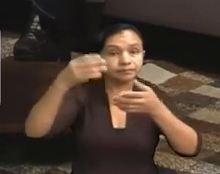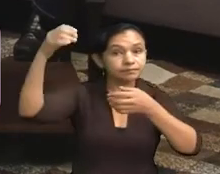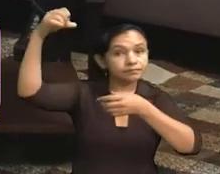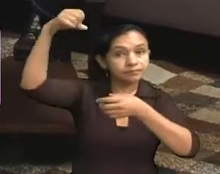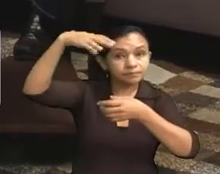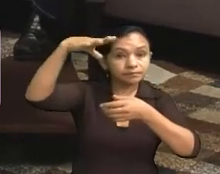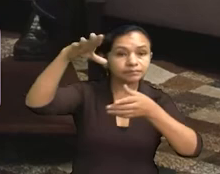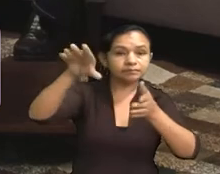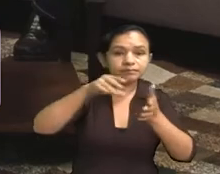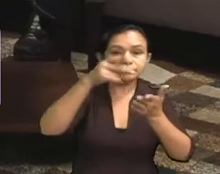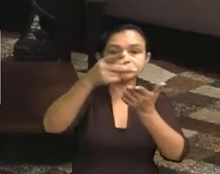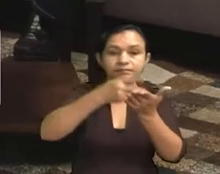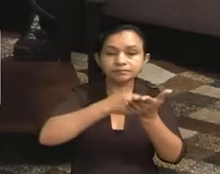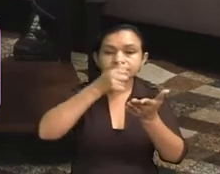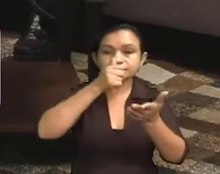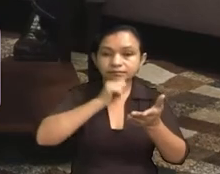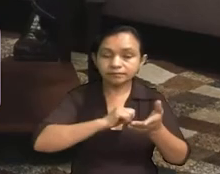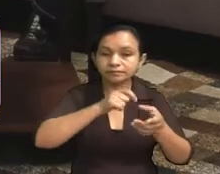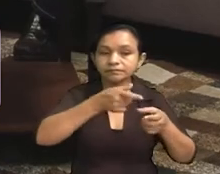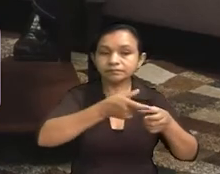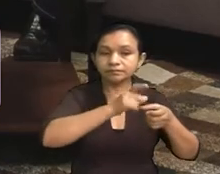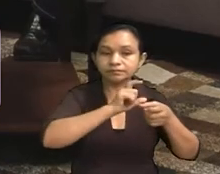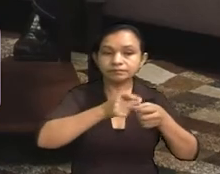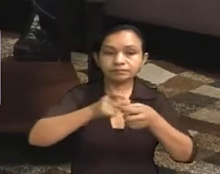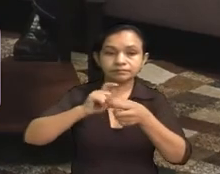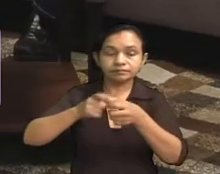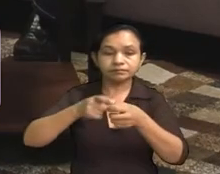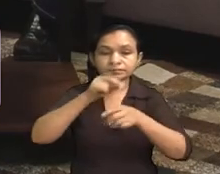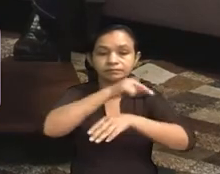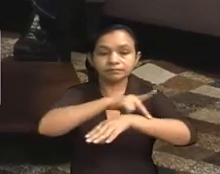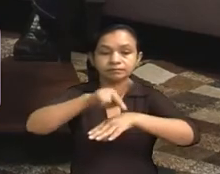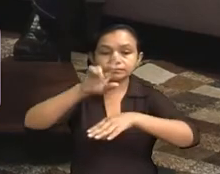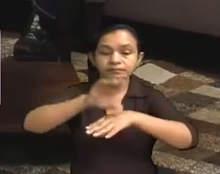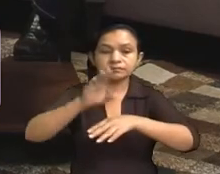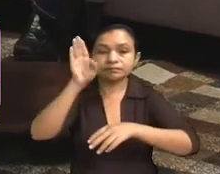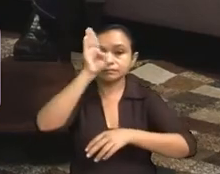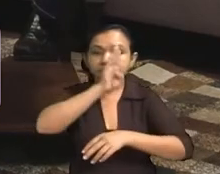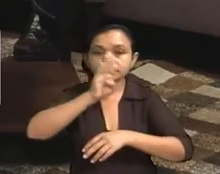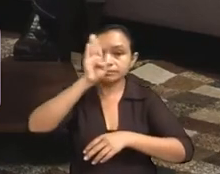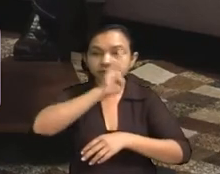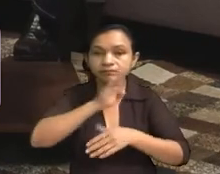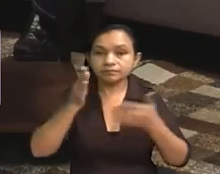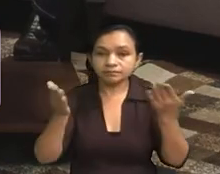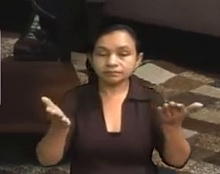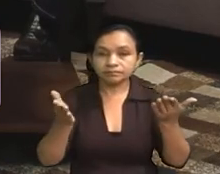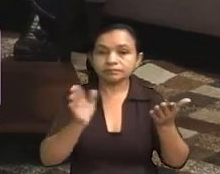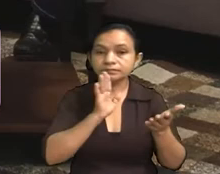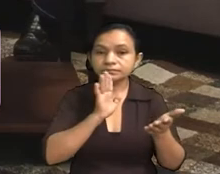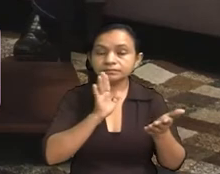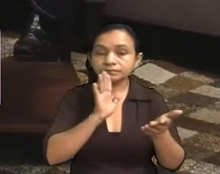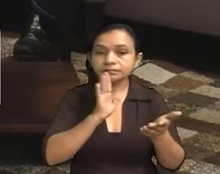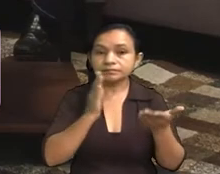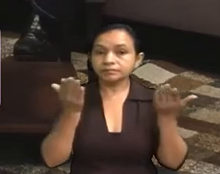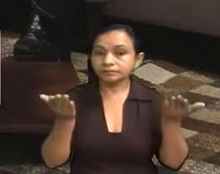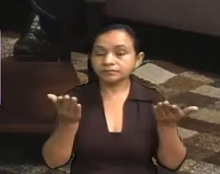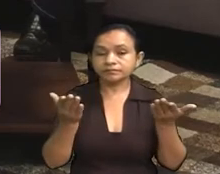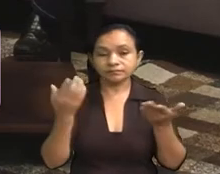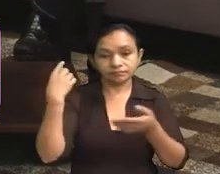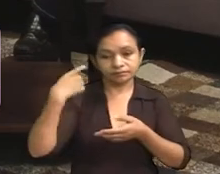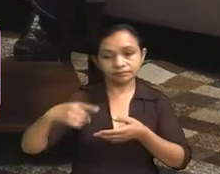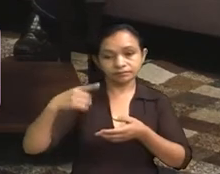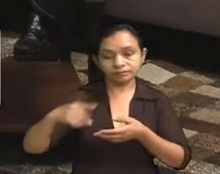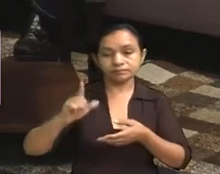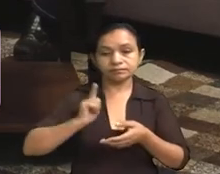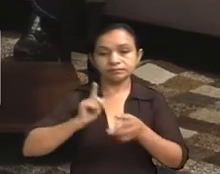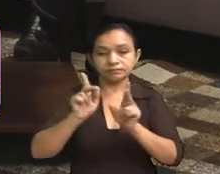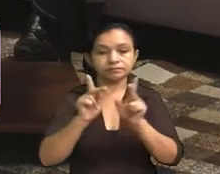cuando estamos hablando de los proyectos de agua potable y saneamiento en Puerto Cabeza, en Bluefield, estamos hablando de restitución de derechos